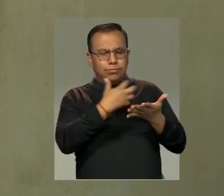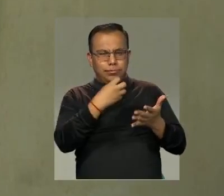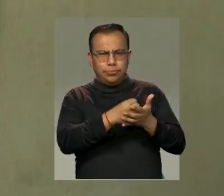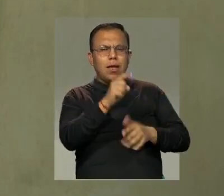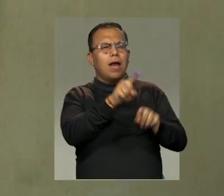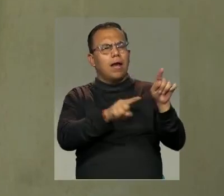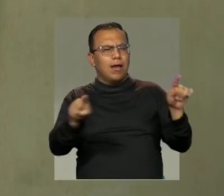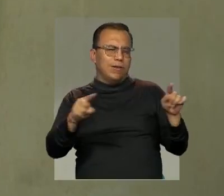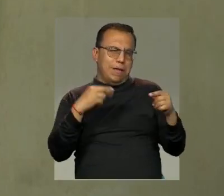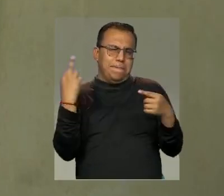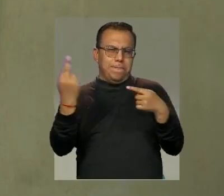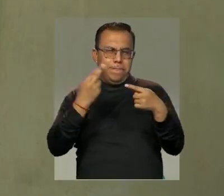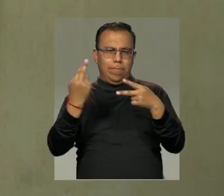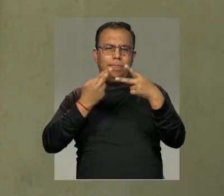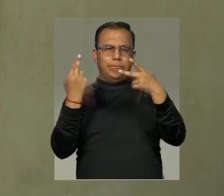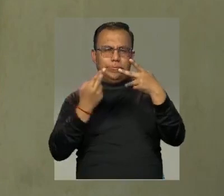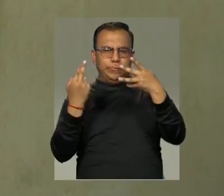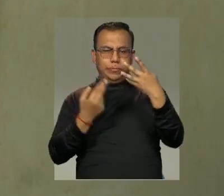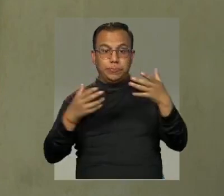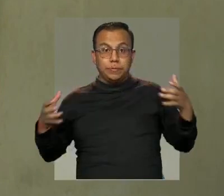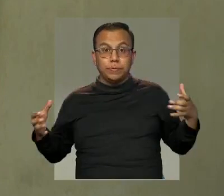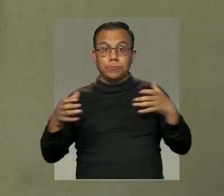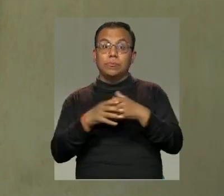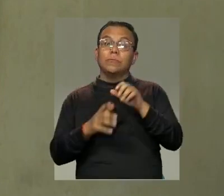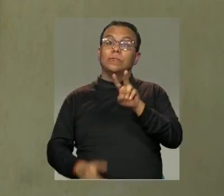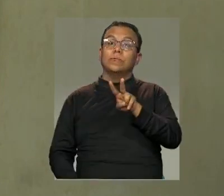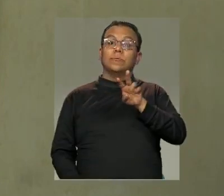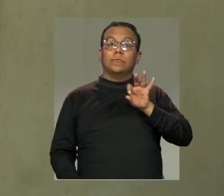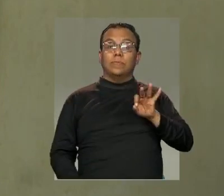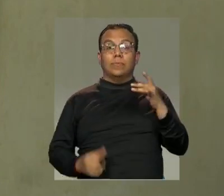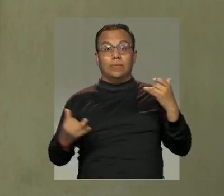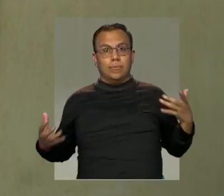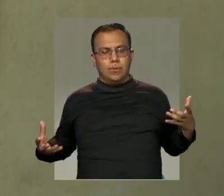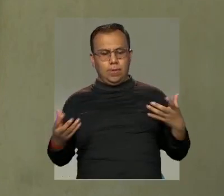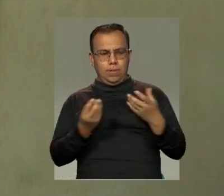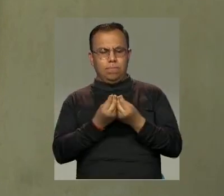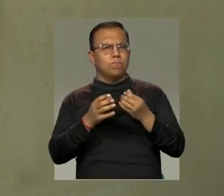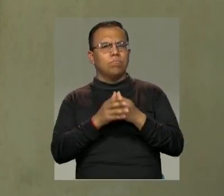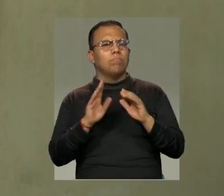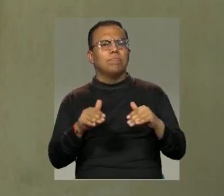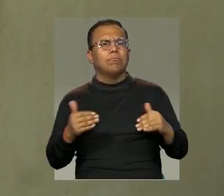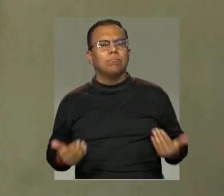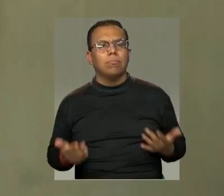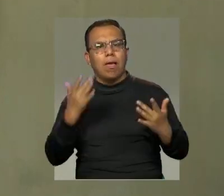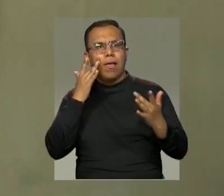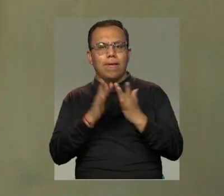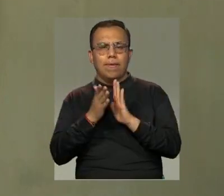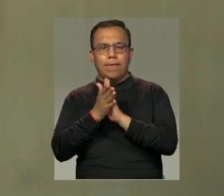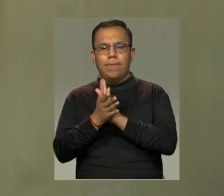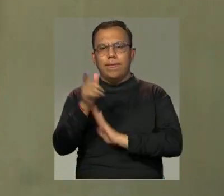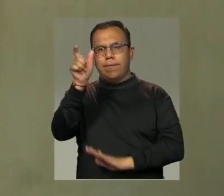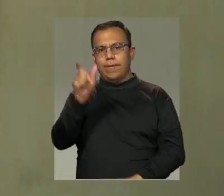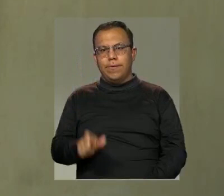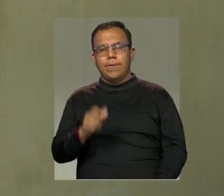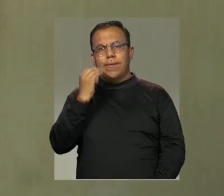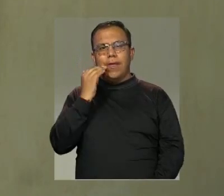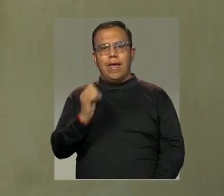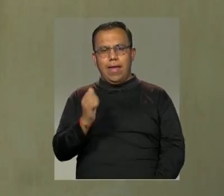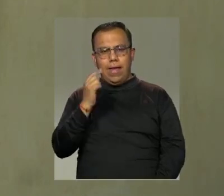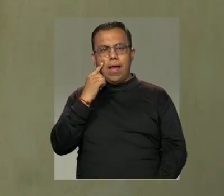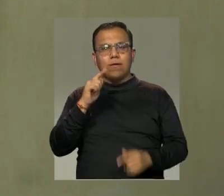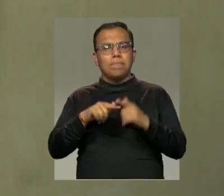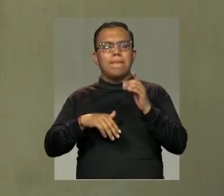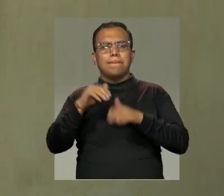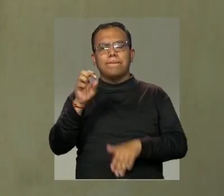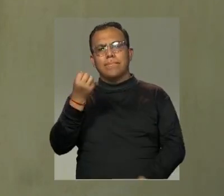varias que hacen estos 23 magistrados. Los resultados de la primera ronda de votación es que la candidata Amelia Pérez